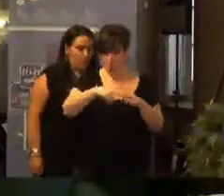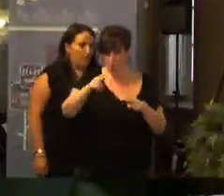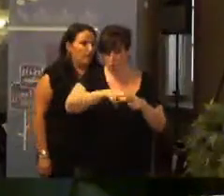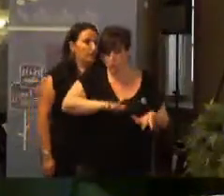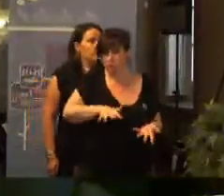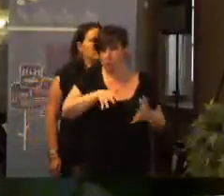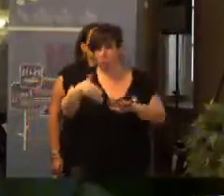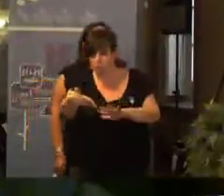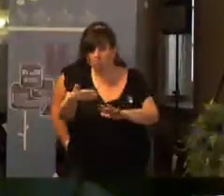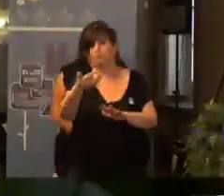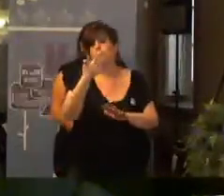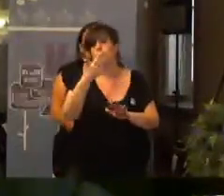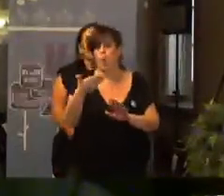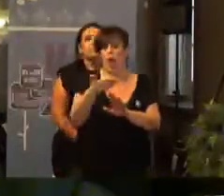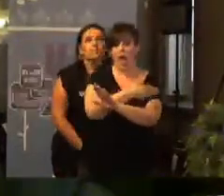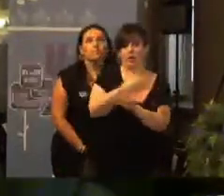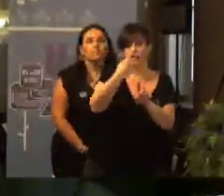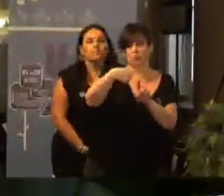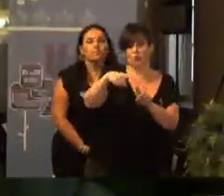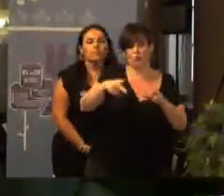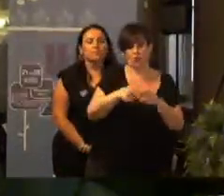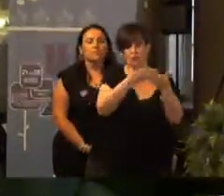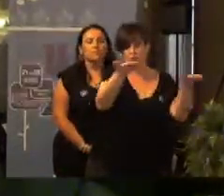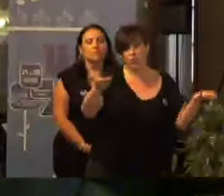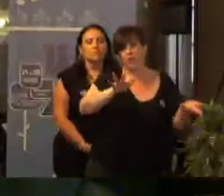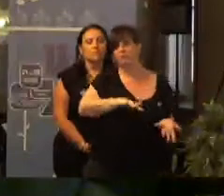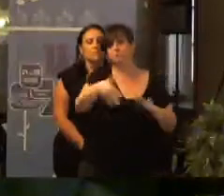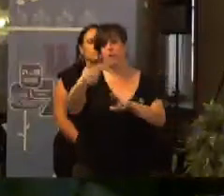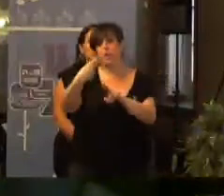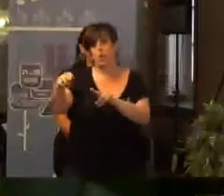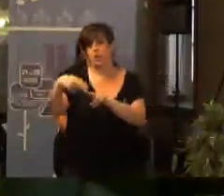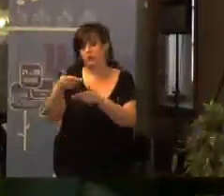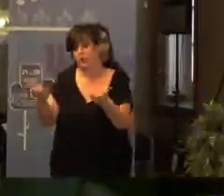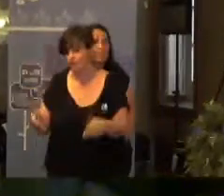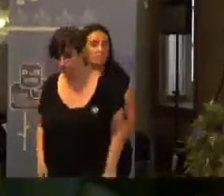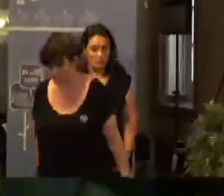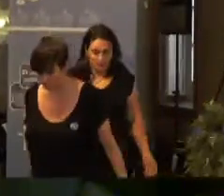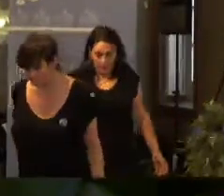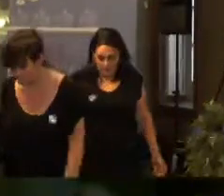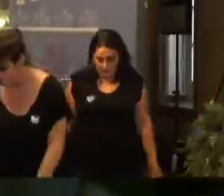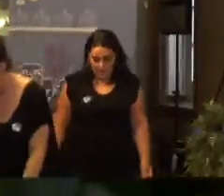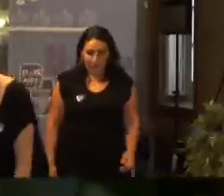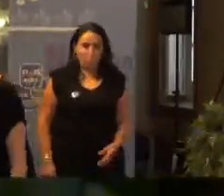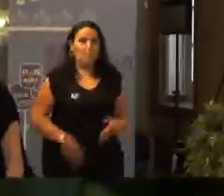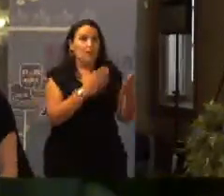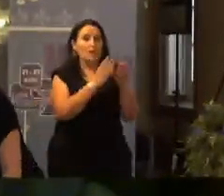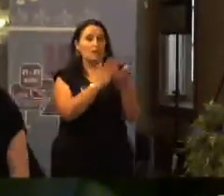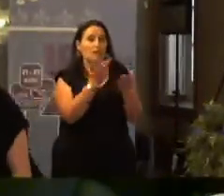sociedade política, o que estaba na sociedade civil, o que estaba nas clases populares. As clases populares nunca foron